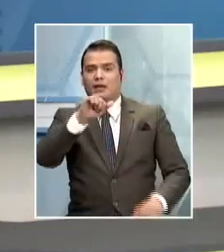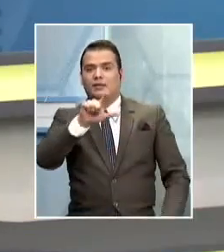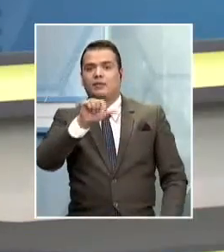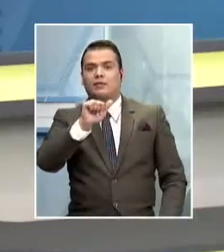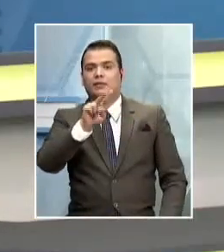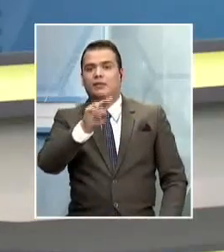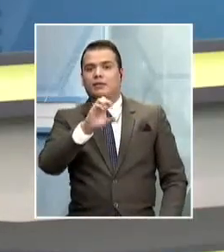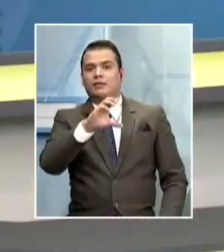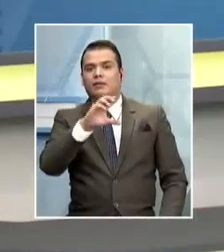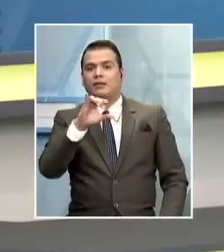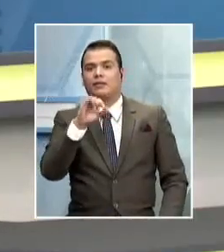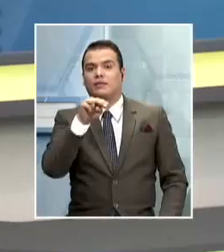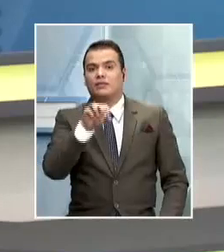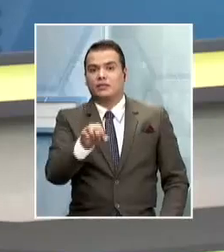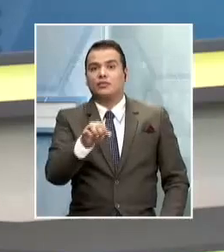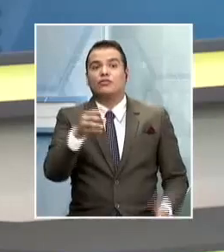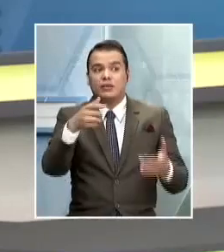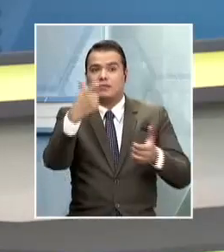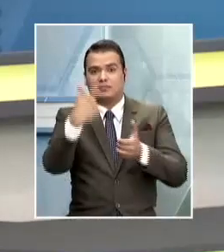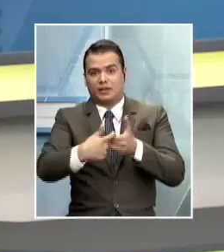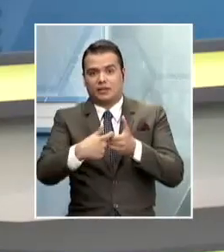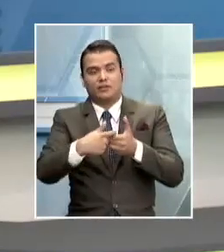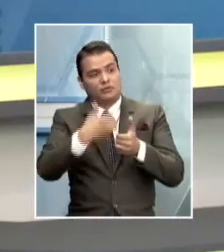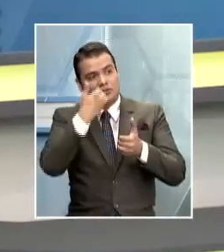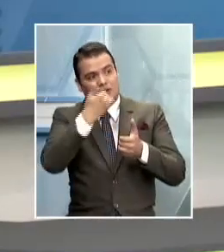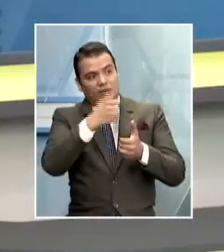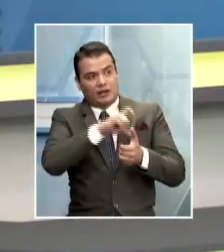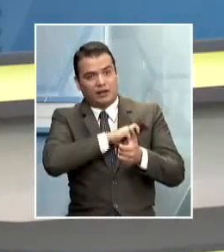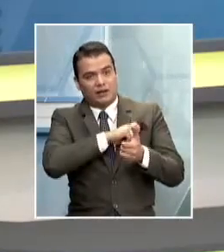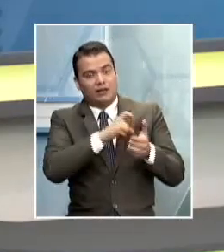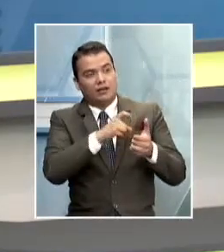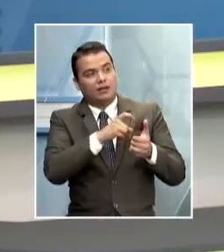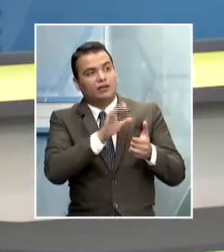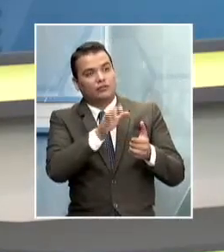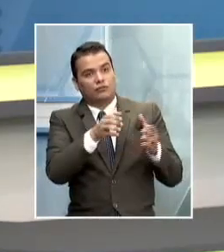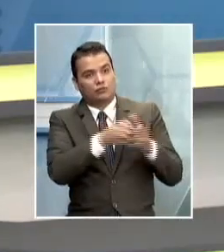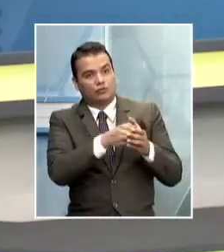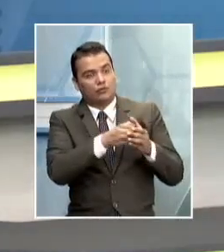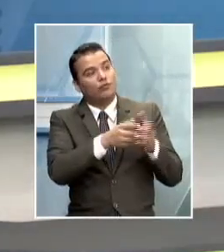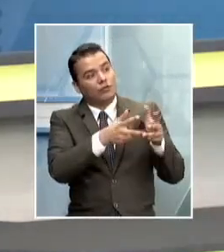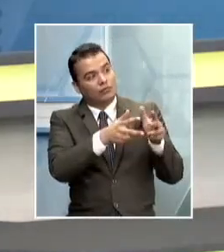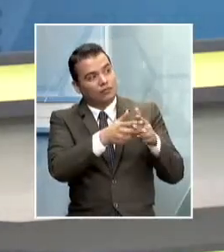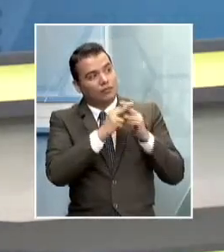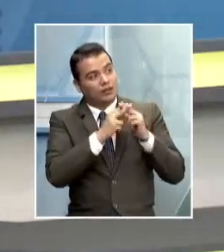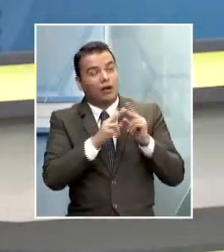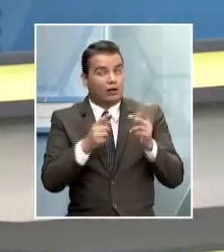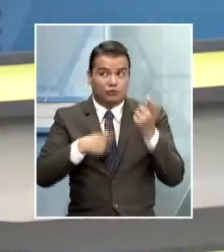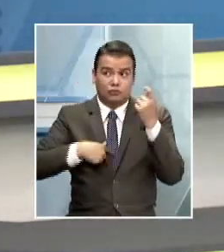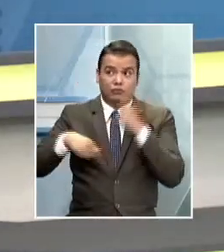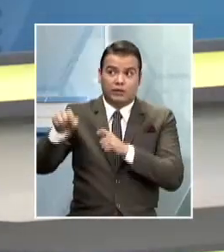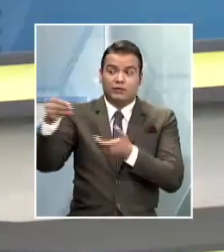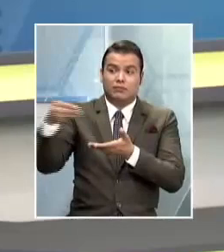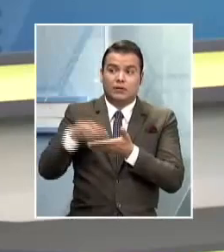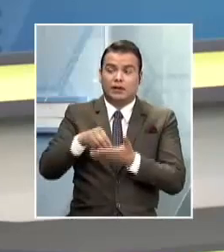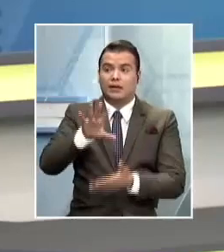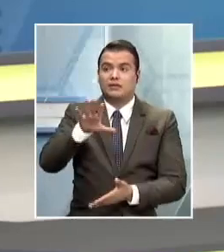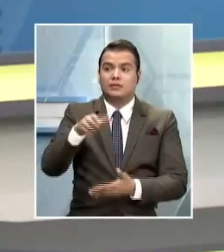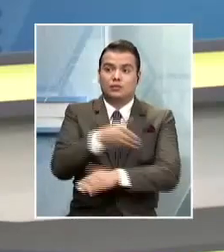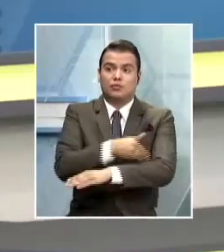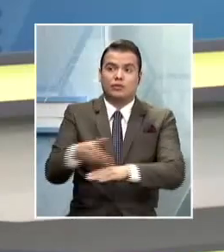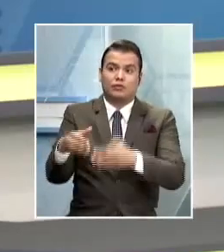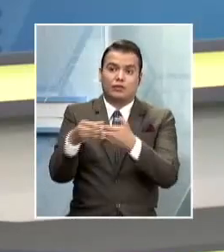Palavecino. Llamaron al presidente del Deportivo Cali, quieren un préstamo. El presidente del Cali quiere venderlo en 5 millones de dólares como